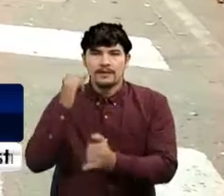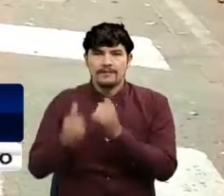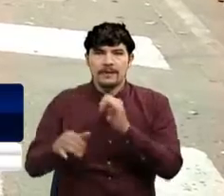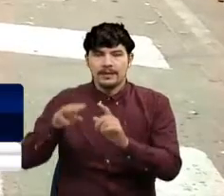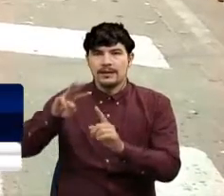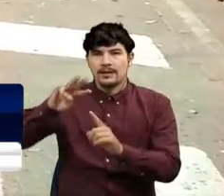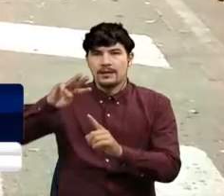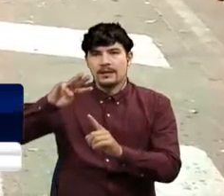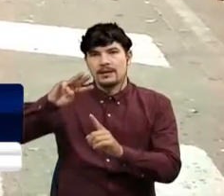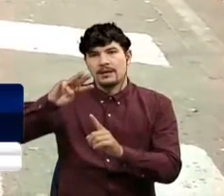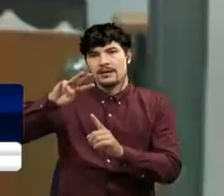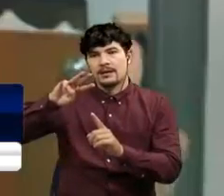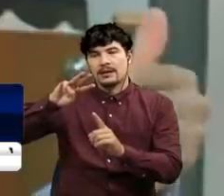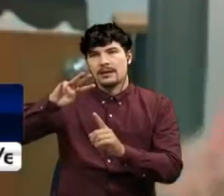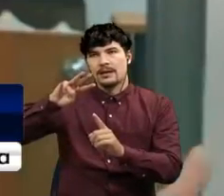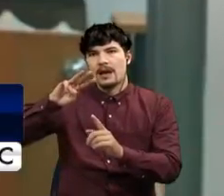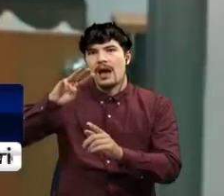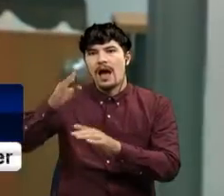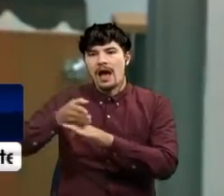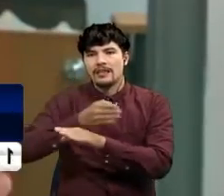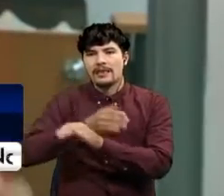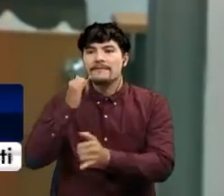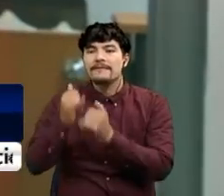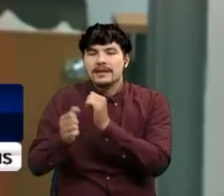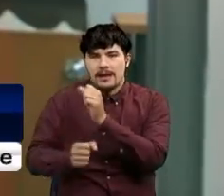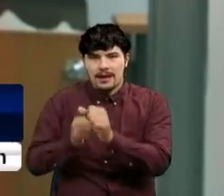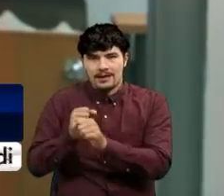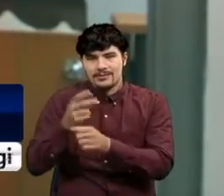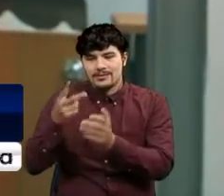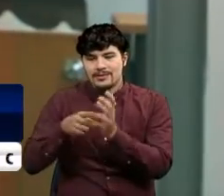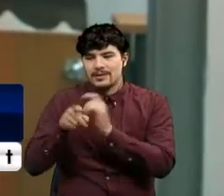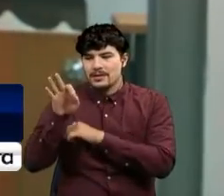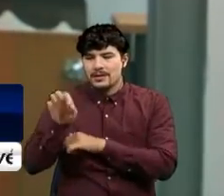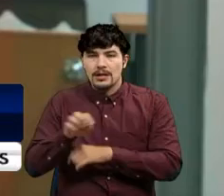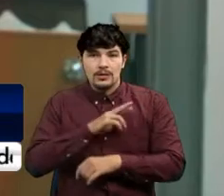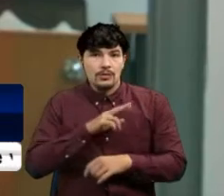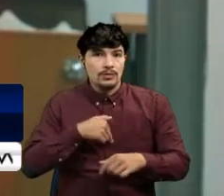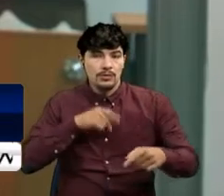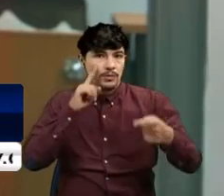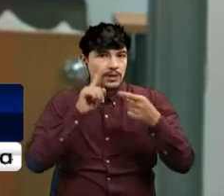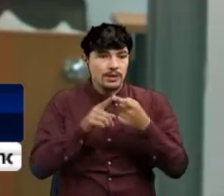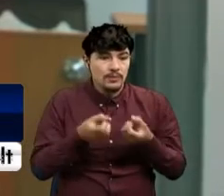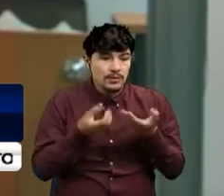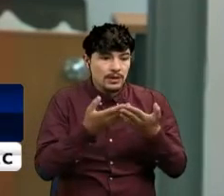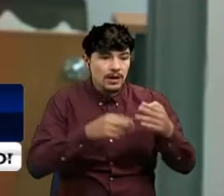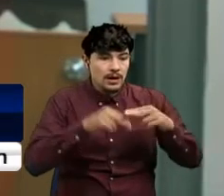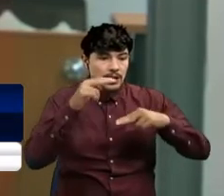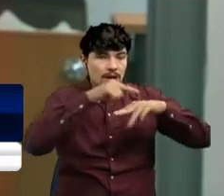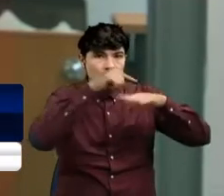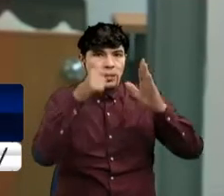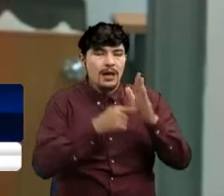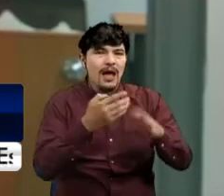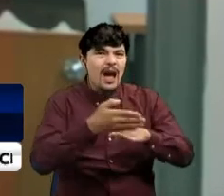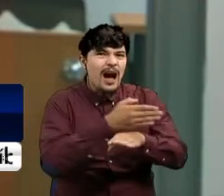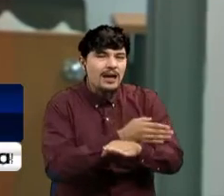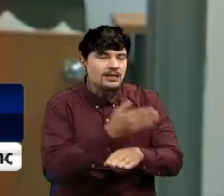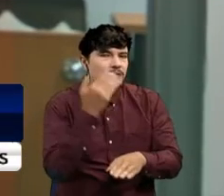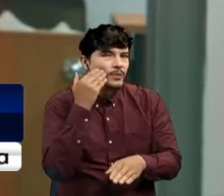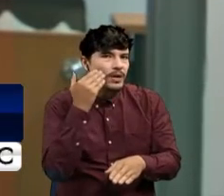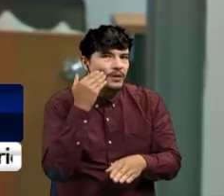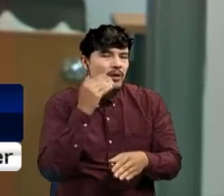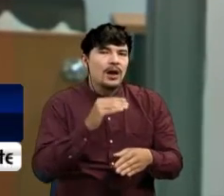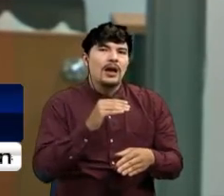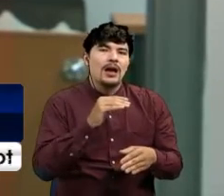trimestre del 2018 nosotros tenemos previsto entregar la cicloruta antes de que se culmine el primer